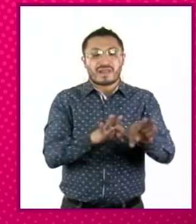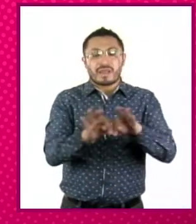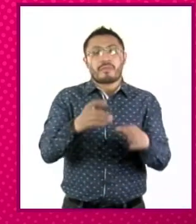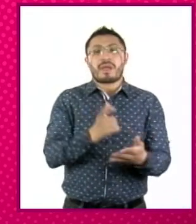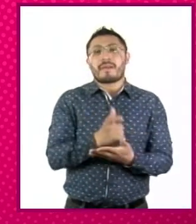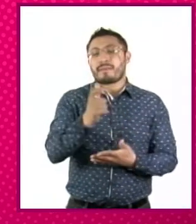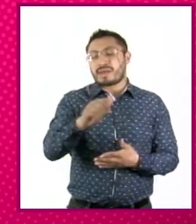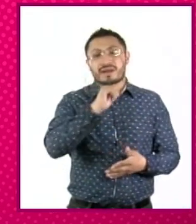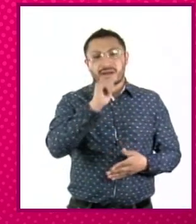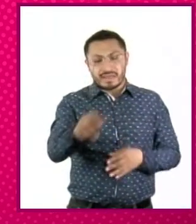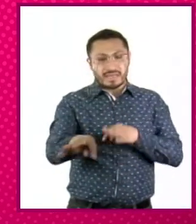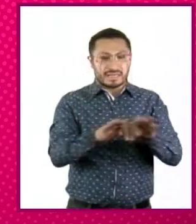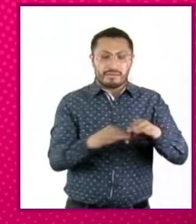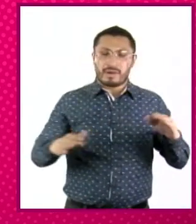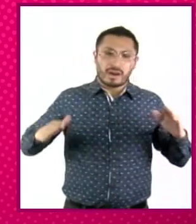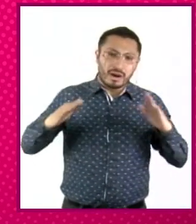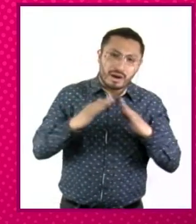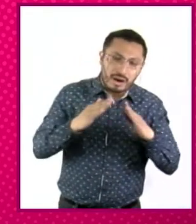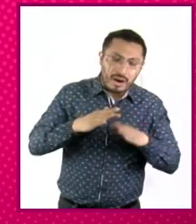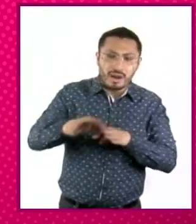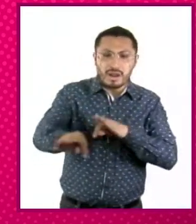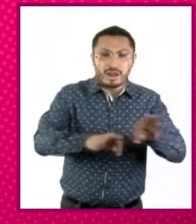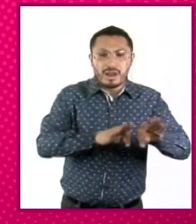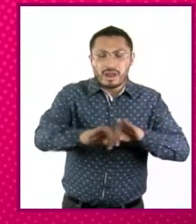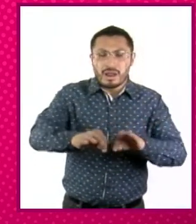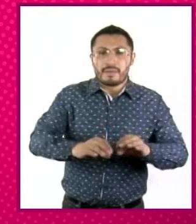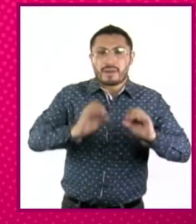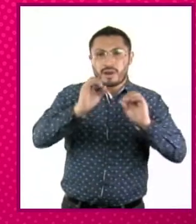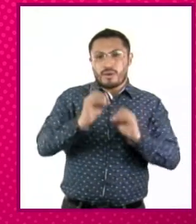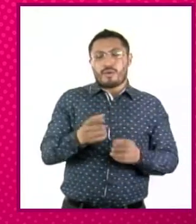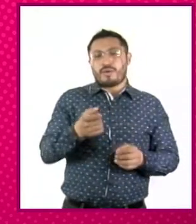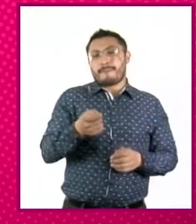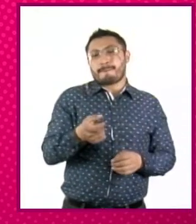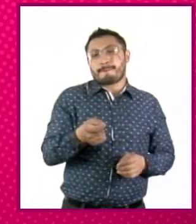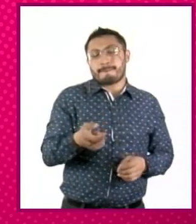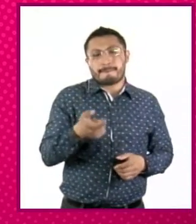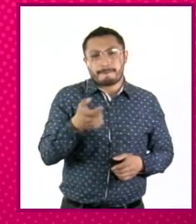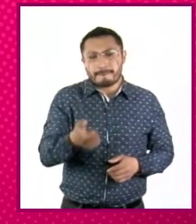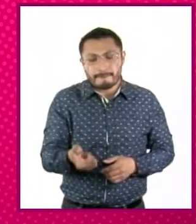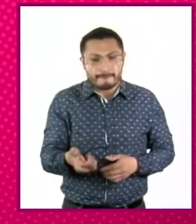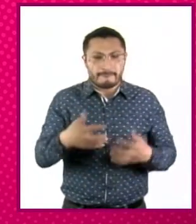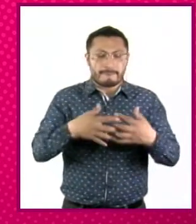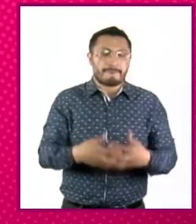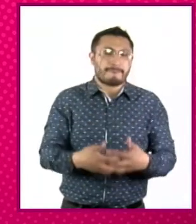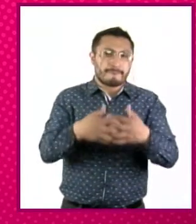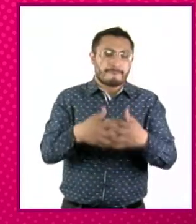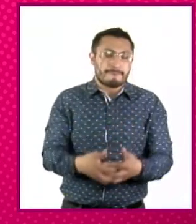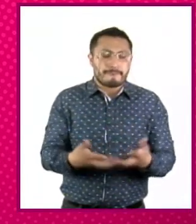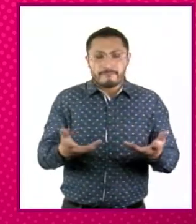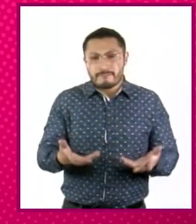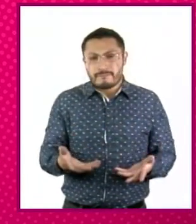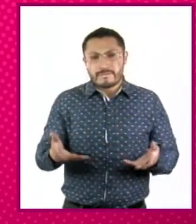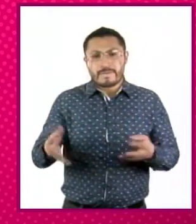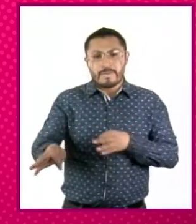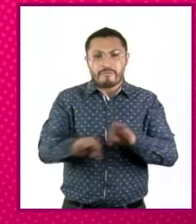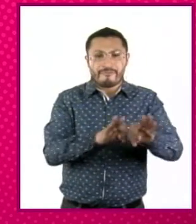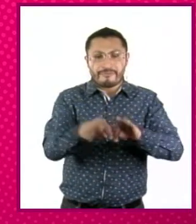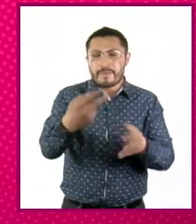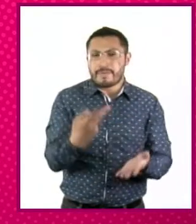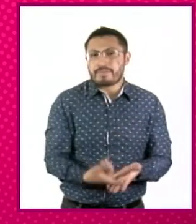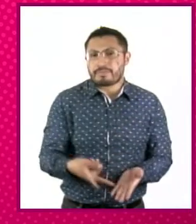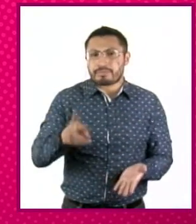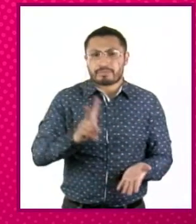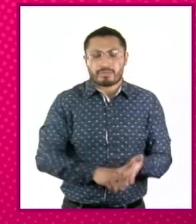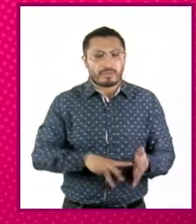en su casa, trabajan sin pago o con menos pago en la fábrica, hacen una doble jornada